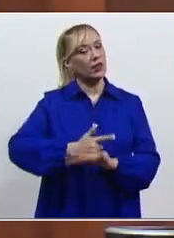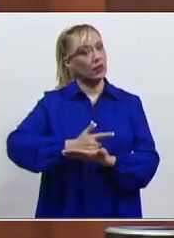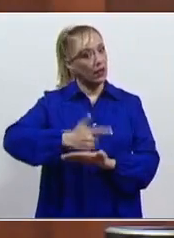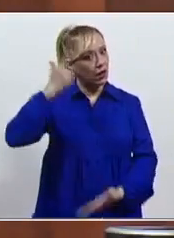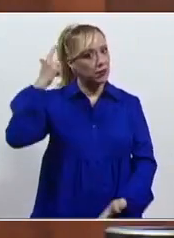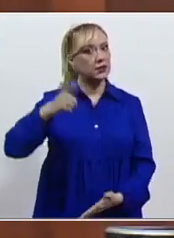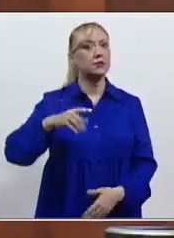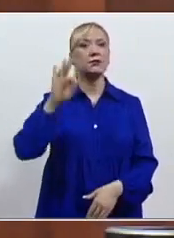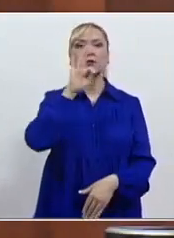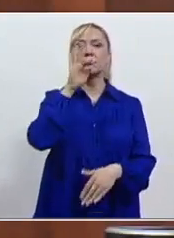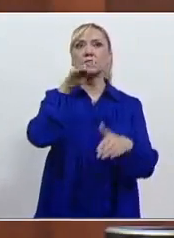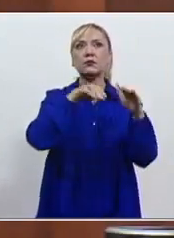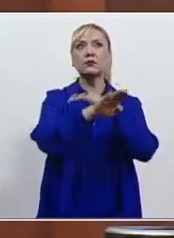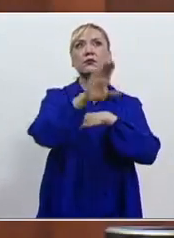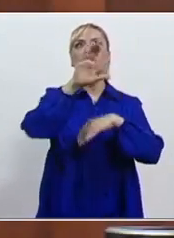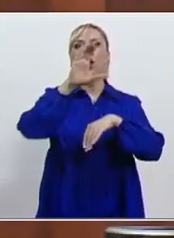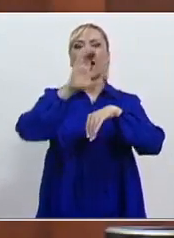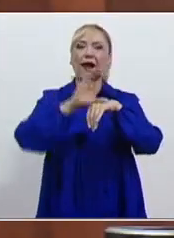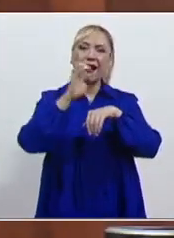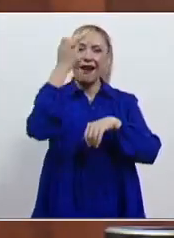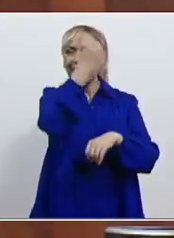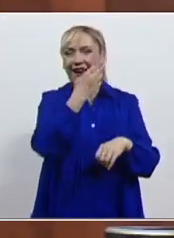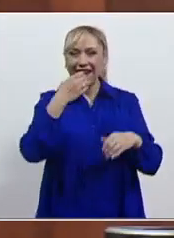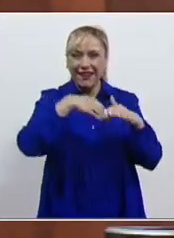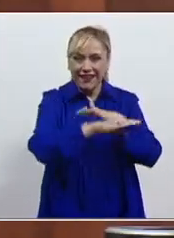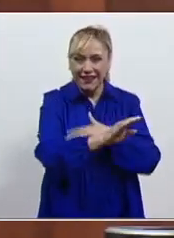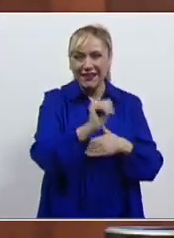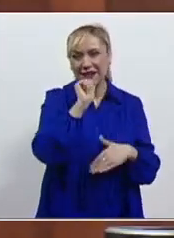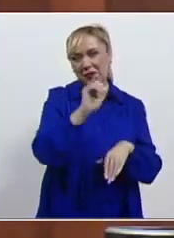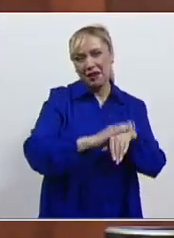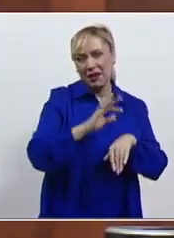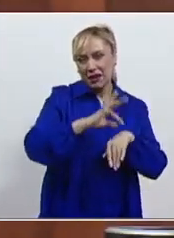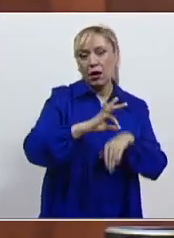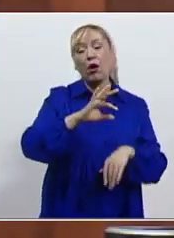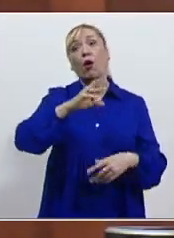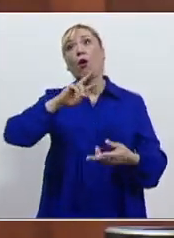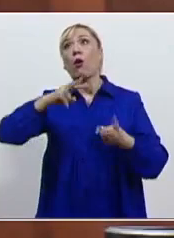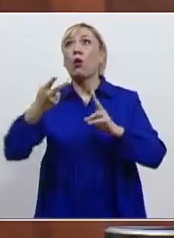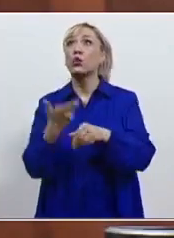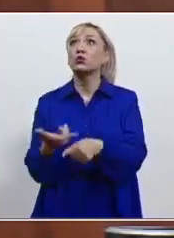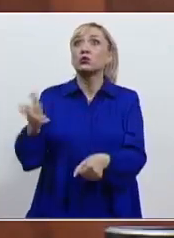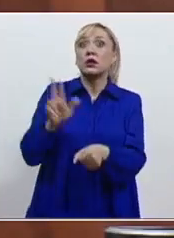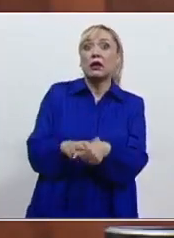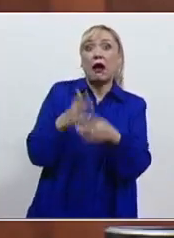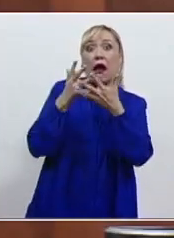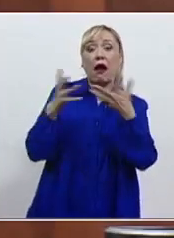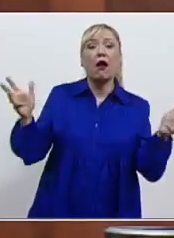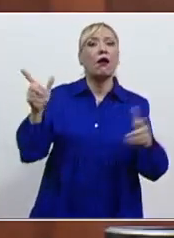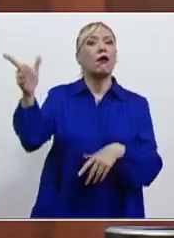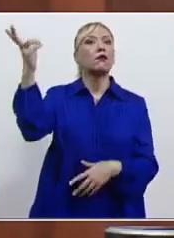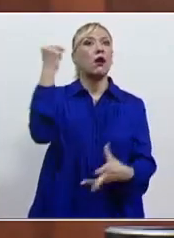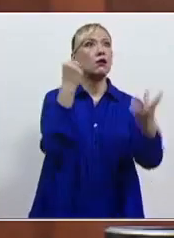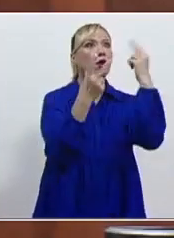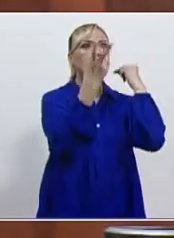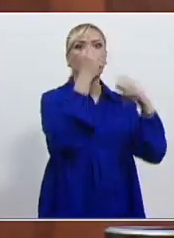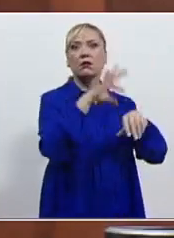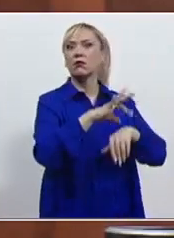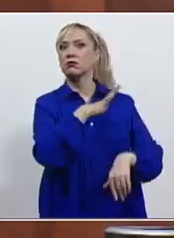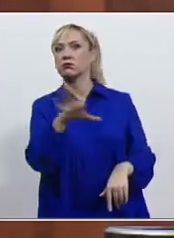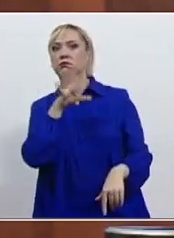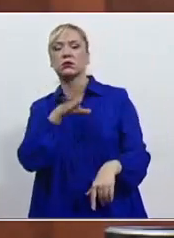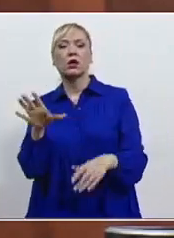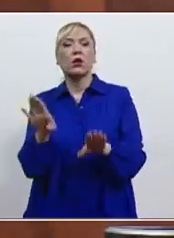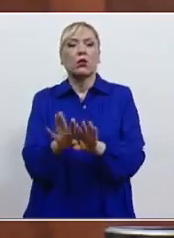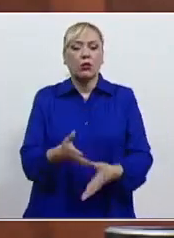una clínica o incluso hospital que se ha declarado objetor de conciencia, ya sea en interrupción legal del embarazo